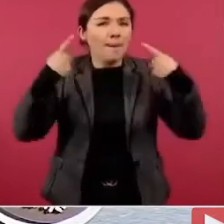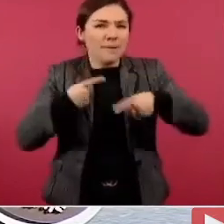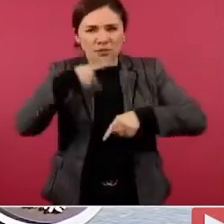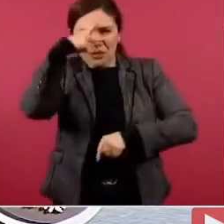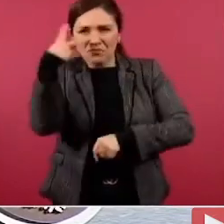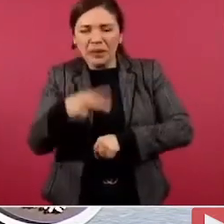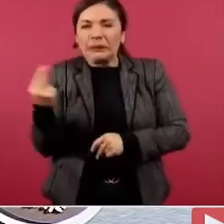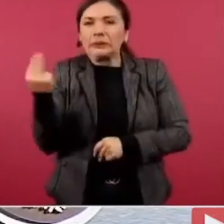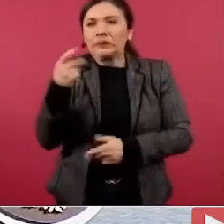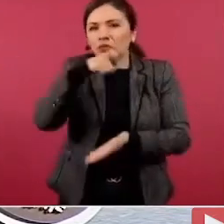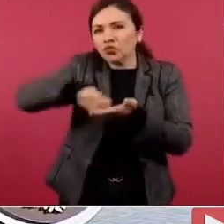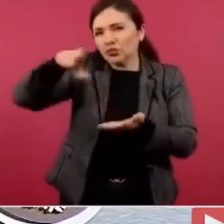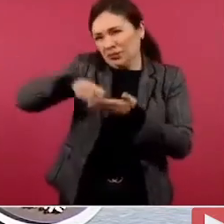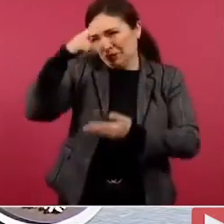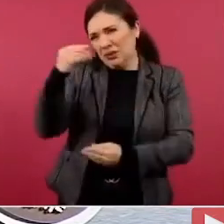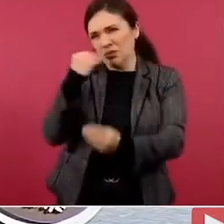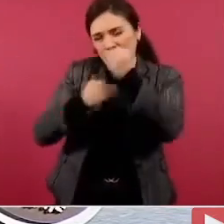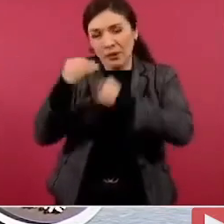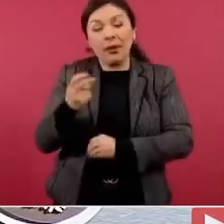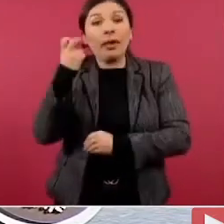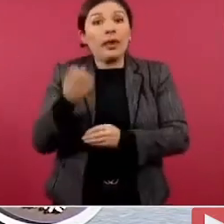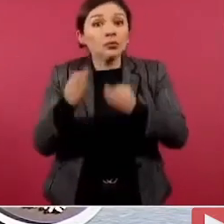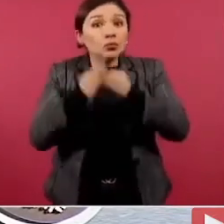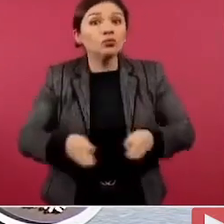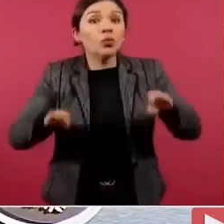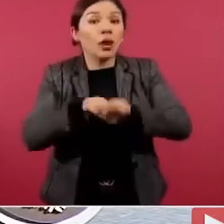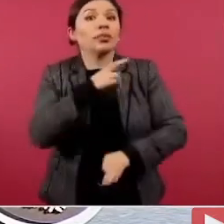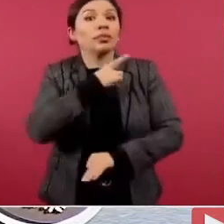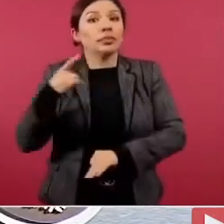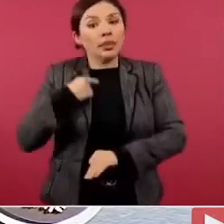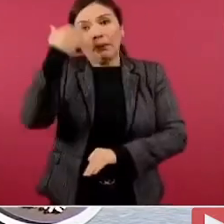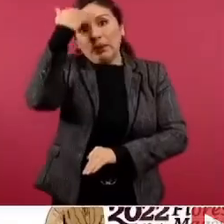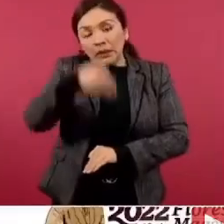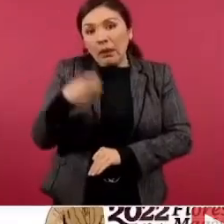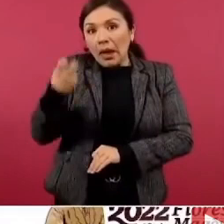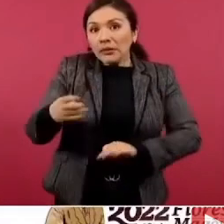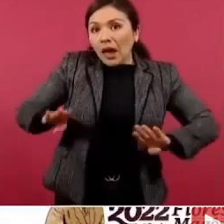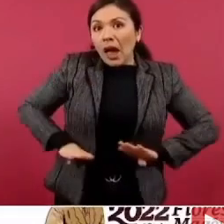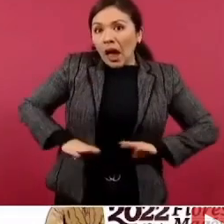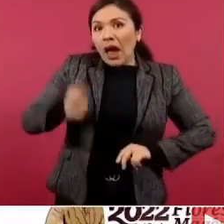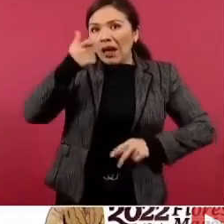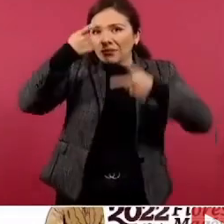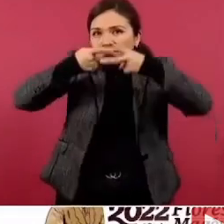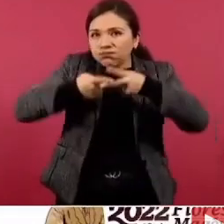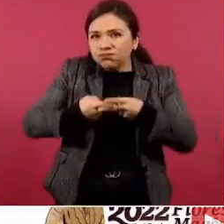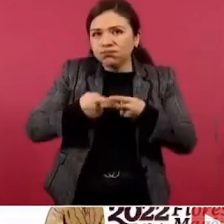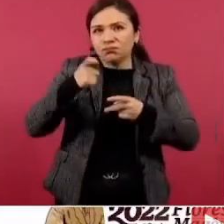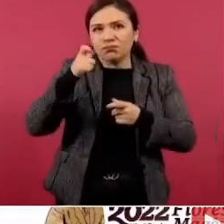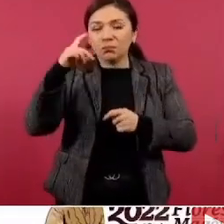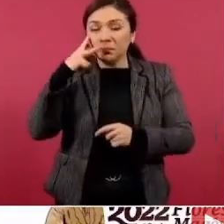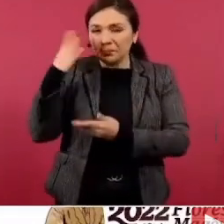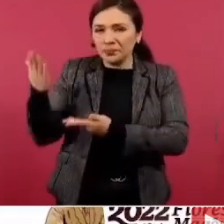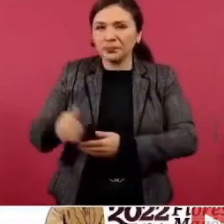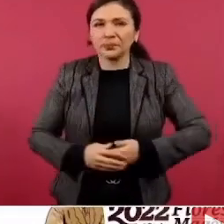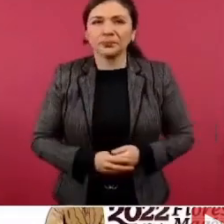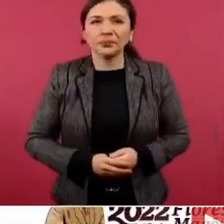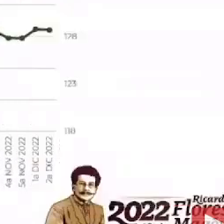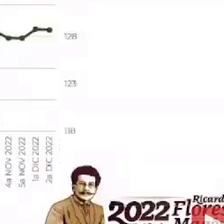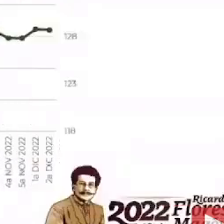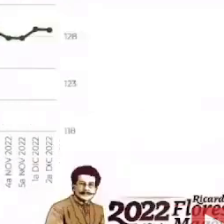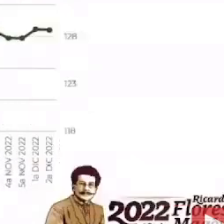los mexicanos. Es de suma importancia no perder de vista cómo el comportamiento en los precios máximos y mínimos de esta canasta